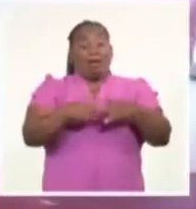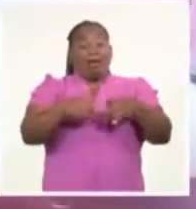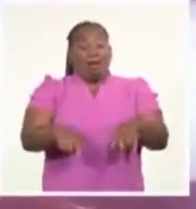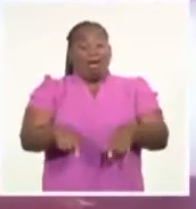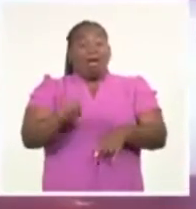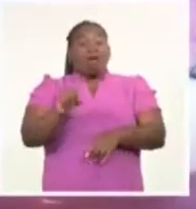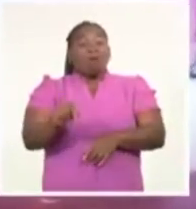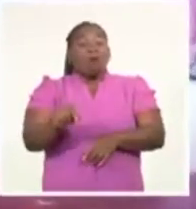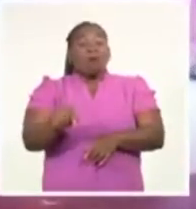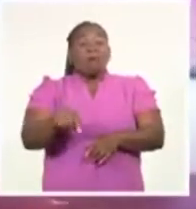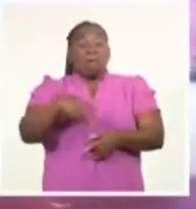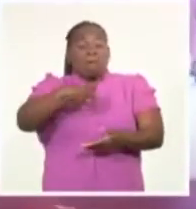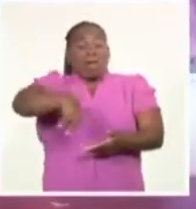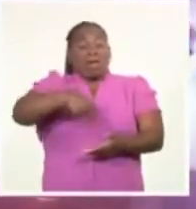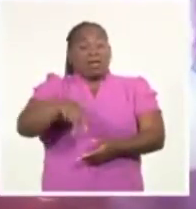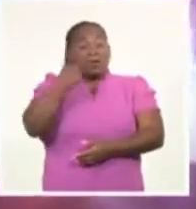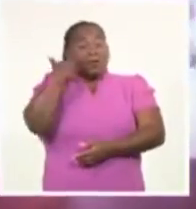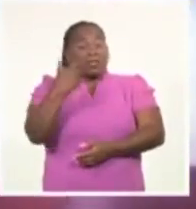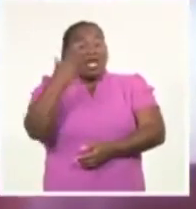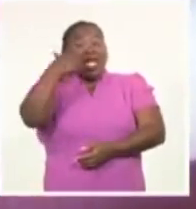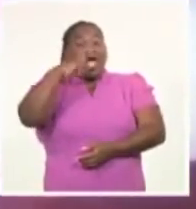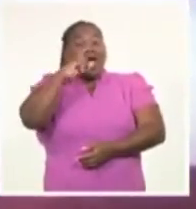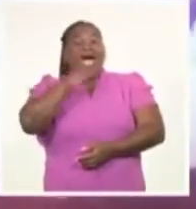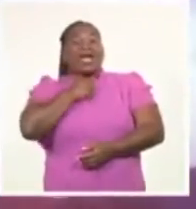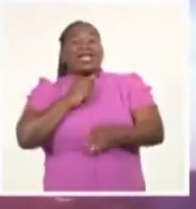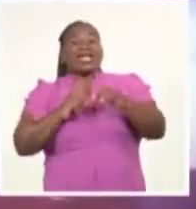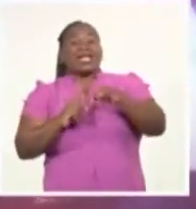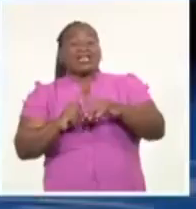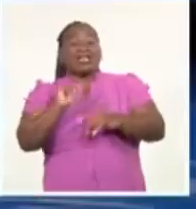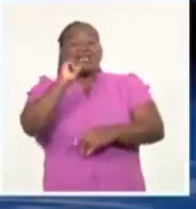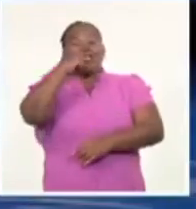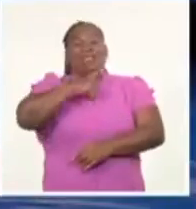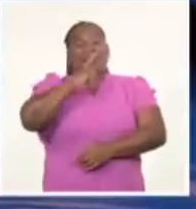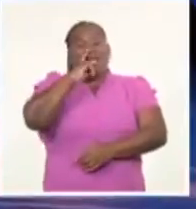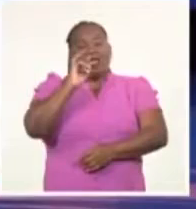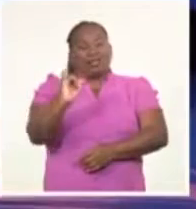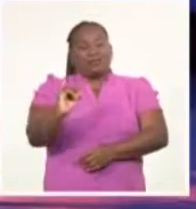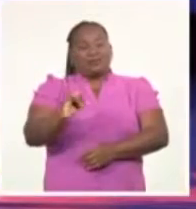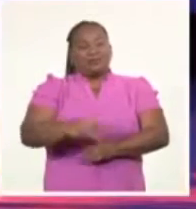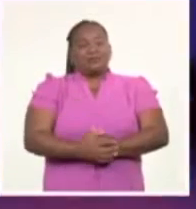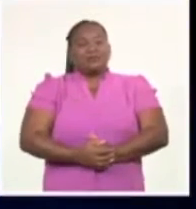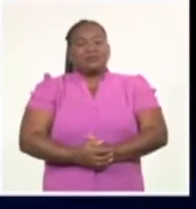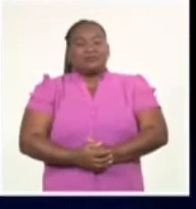primeros bailarines Anet Delgado y Dani Hernández.